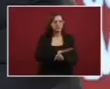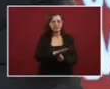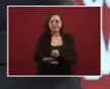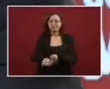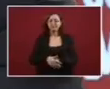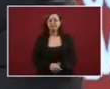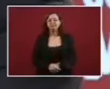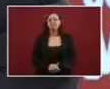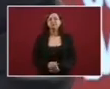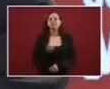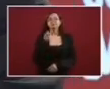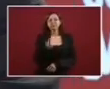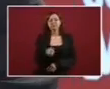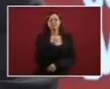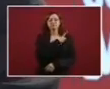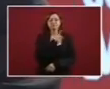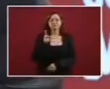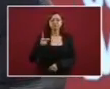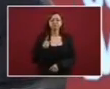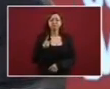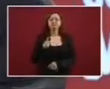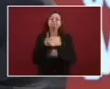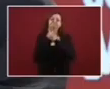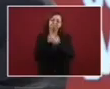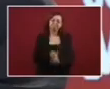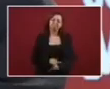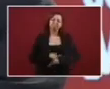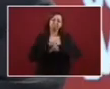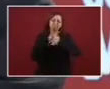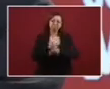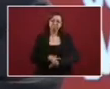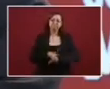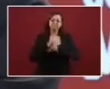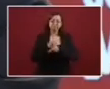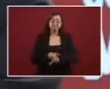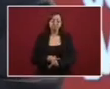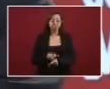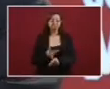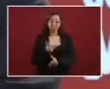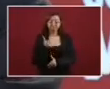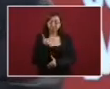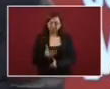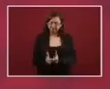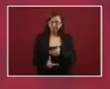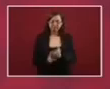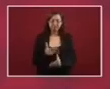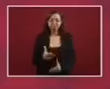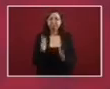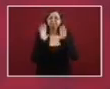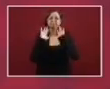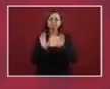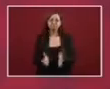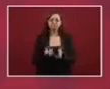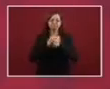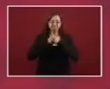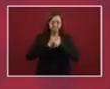hay que tener esta paciencia en eso es un proceso ya se inició